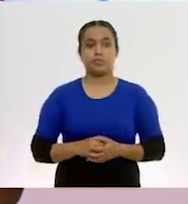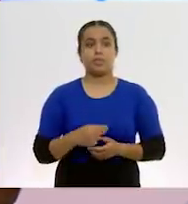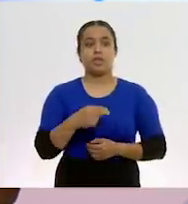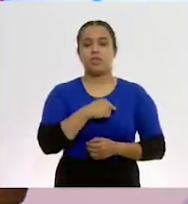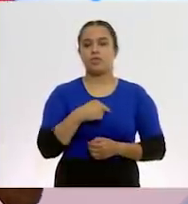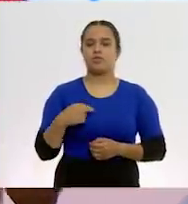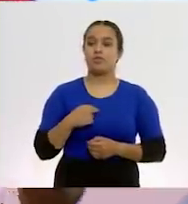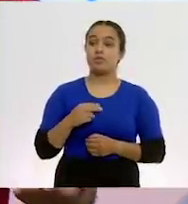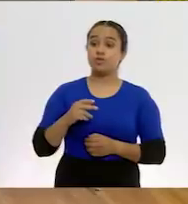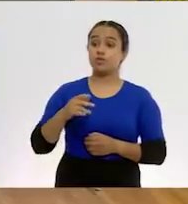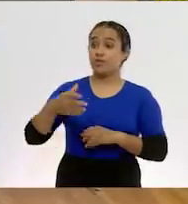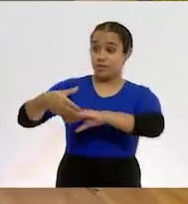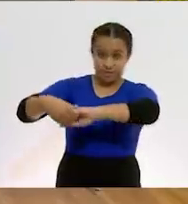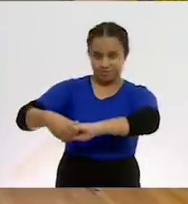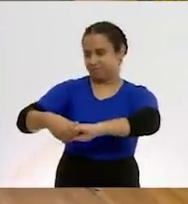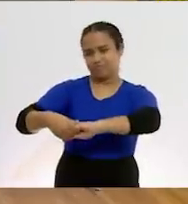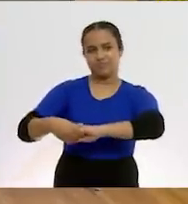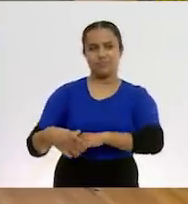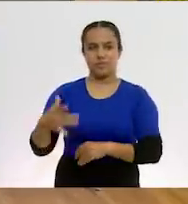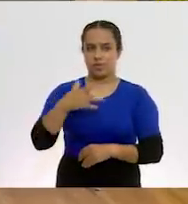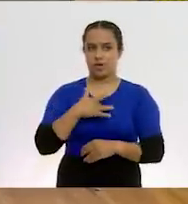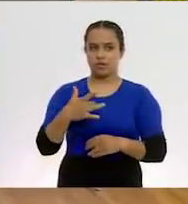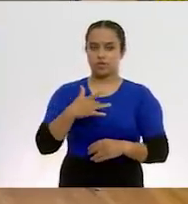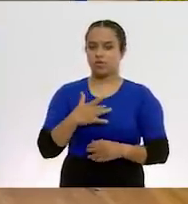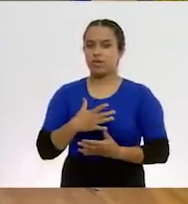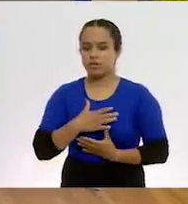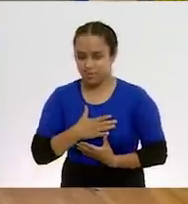corazón. Claro que sí.